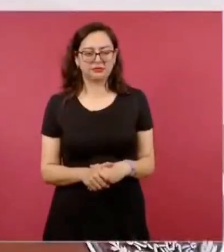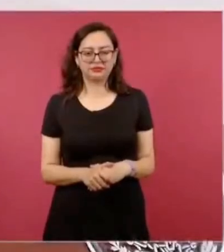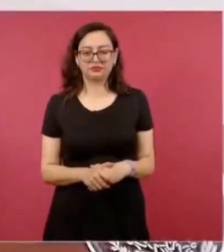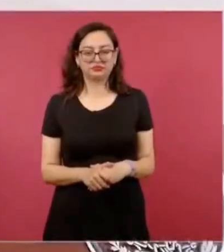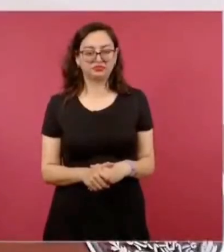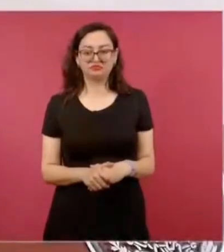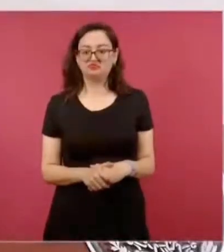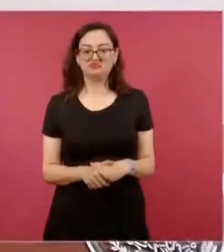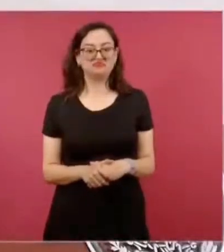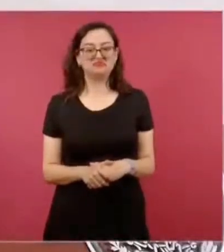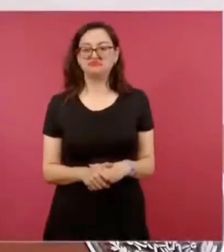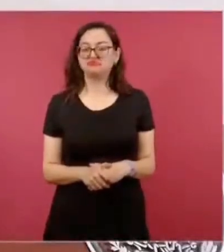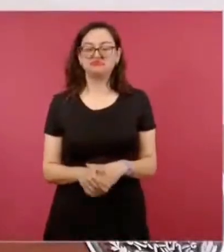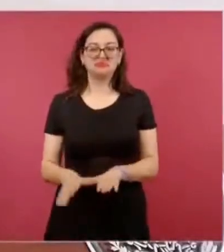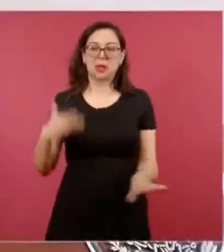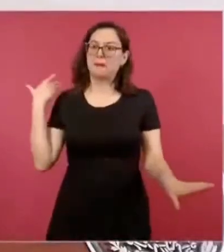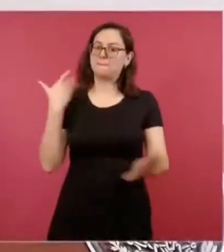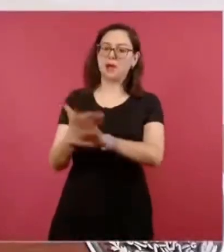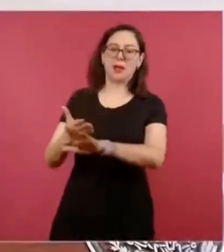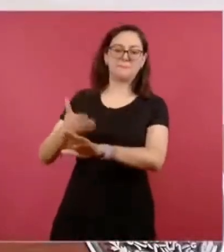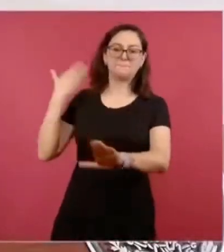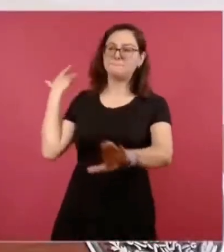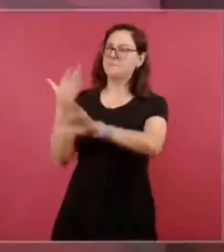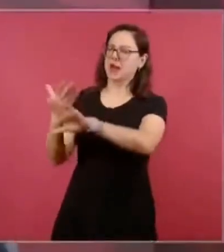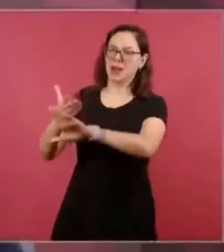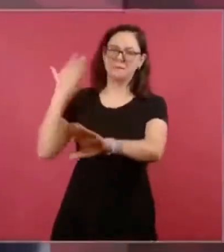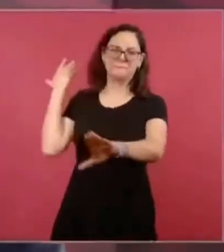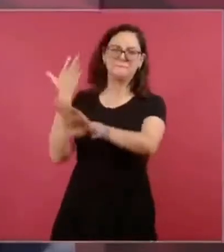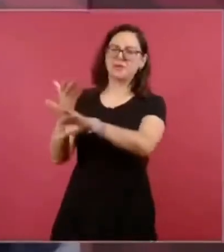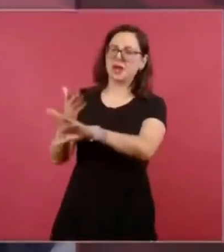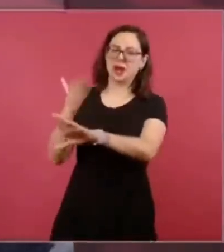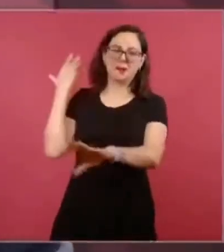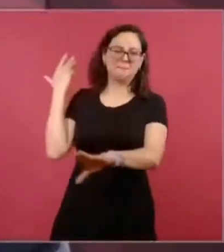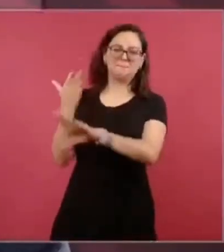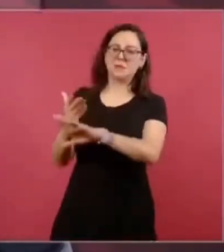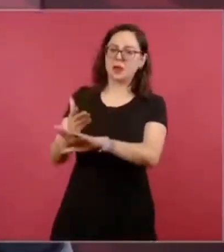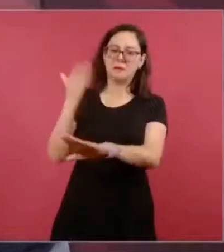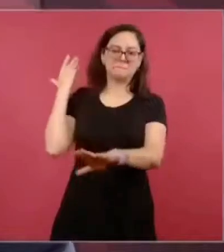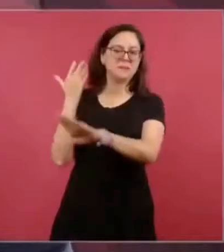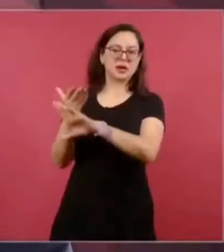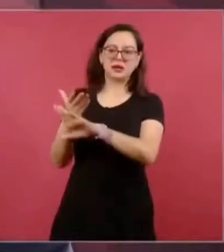se han dedicado solo a estar golpeando.